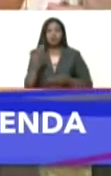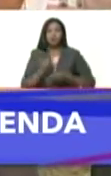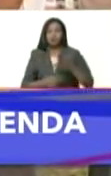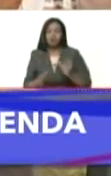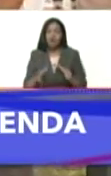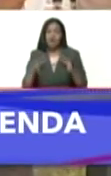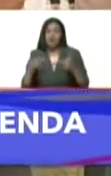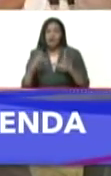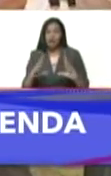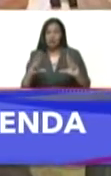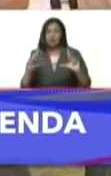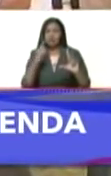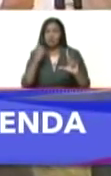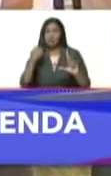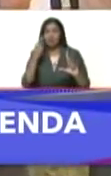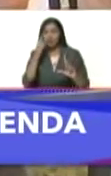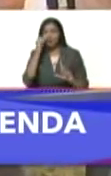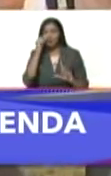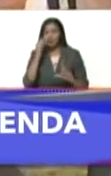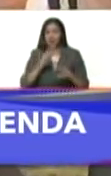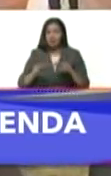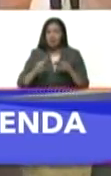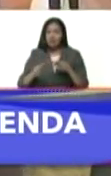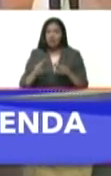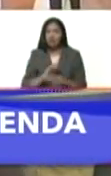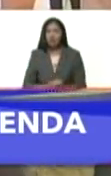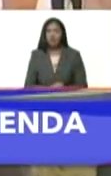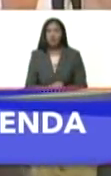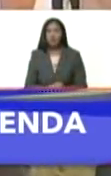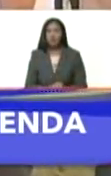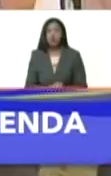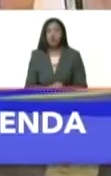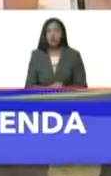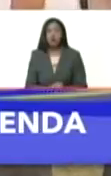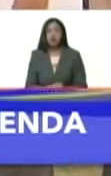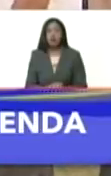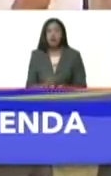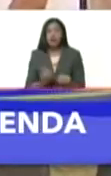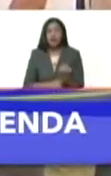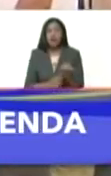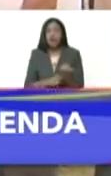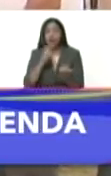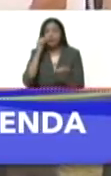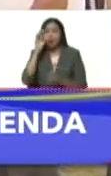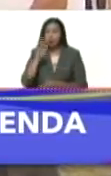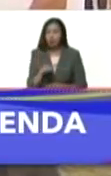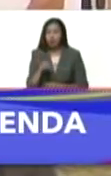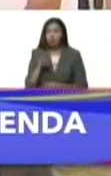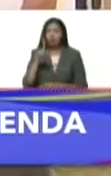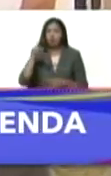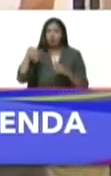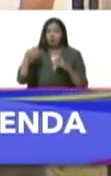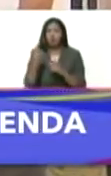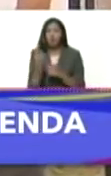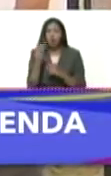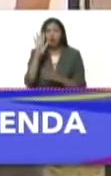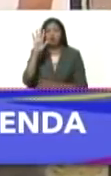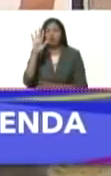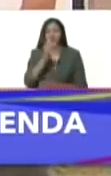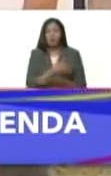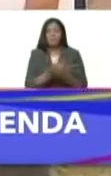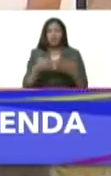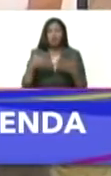tiene Santiago, ¿ah? El hermano menor de Cristian. Rumbo a los